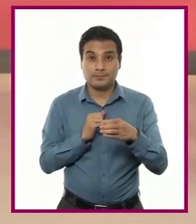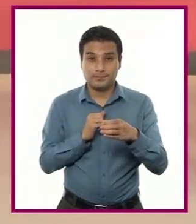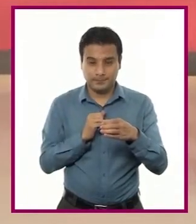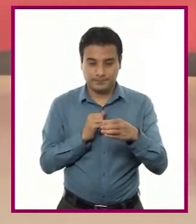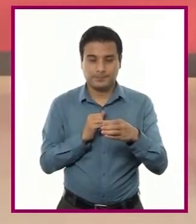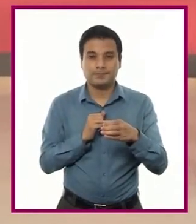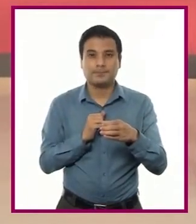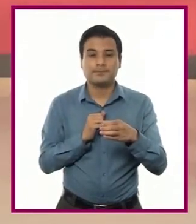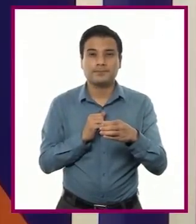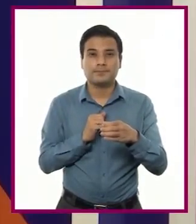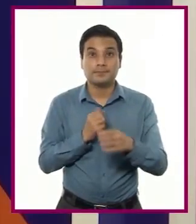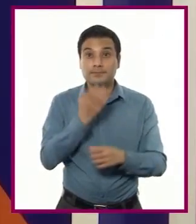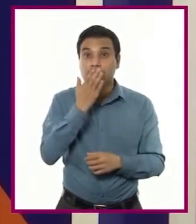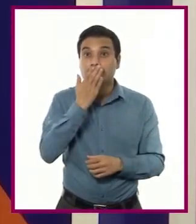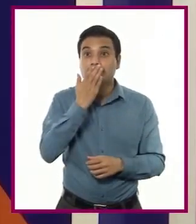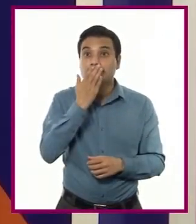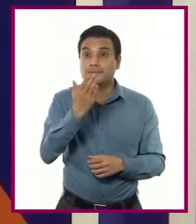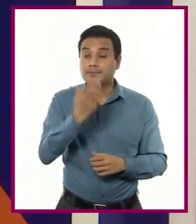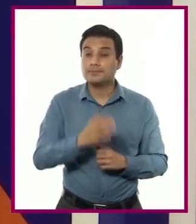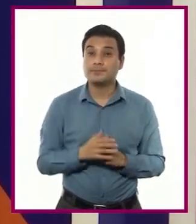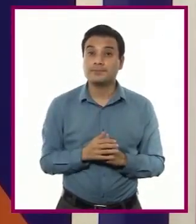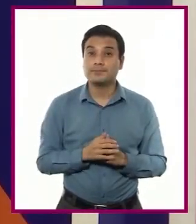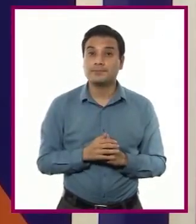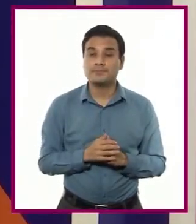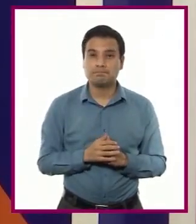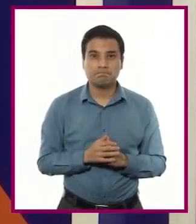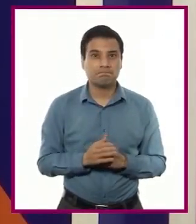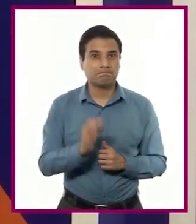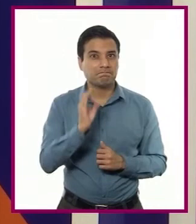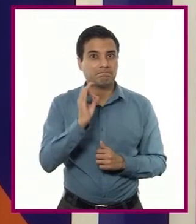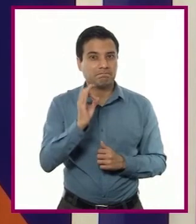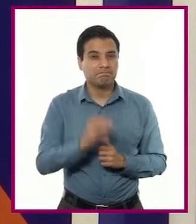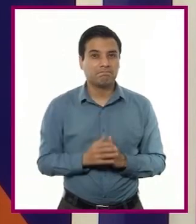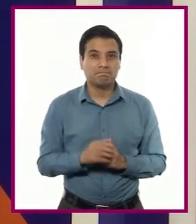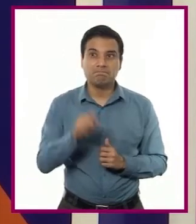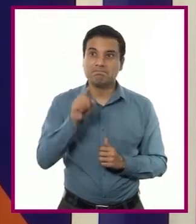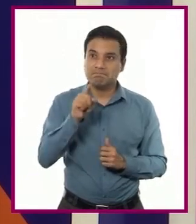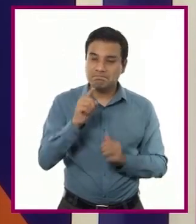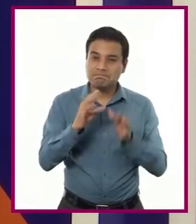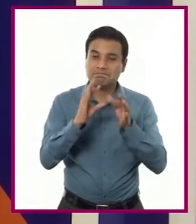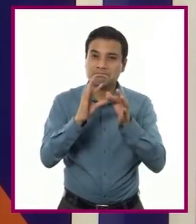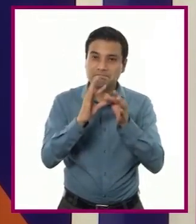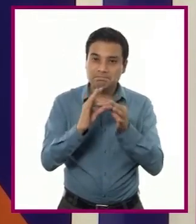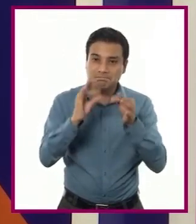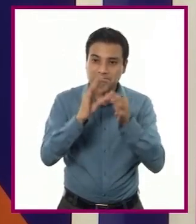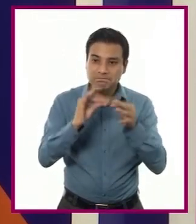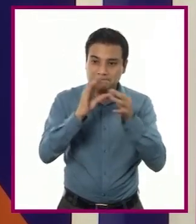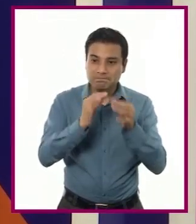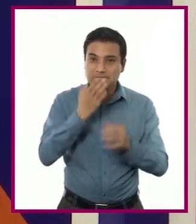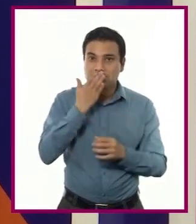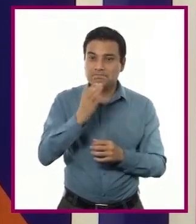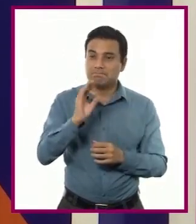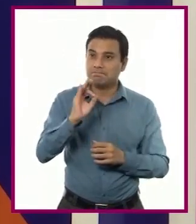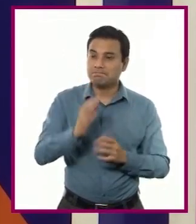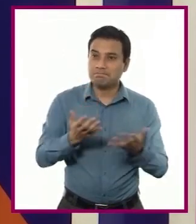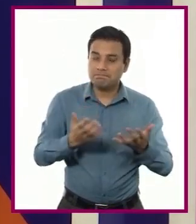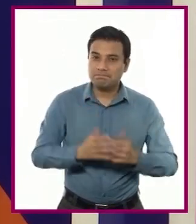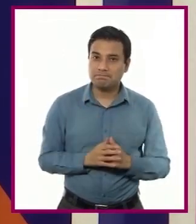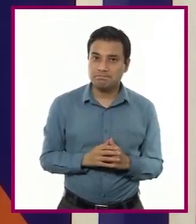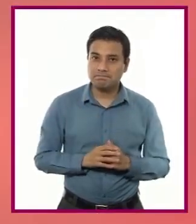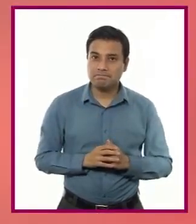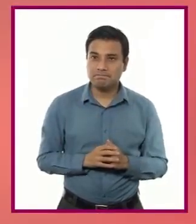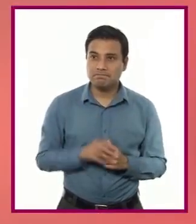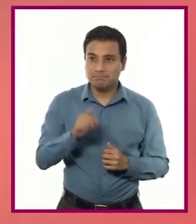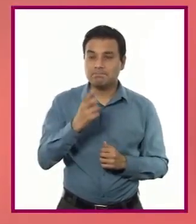enfriarlo. ¡Felicidades, Enrique! Incluso estás haciendo uso de la construcción impersonal y la pasiva.